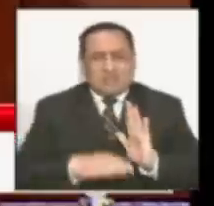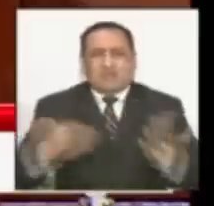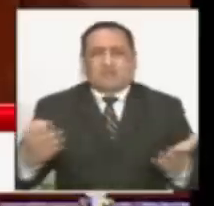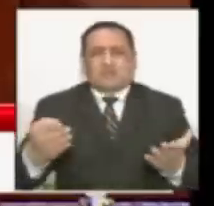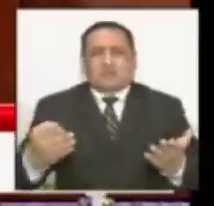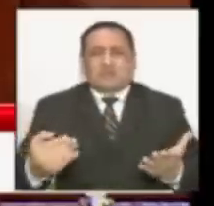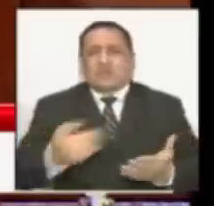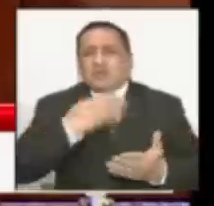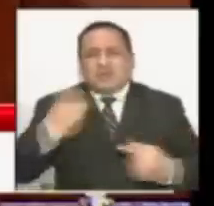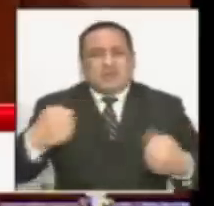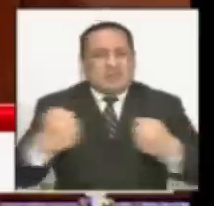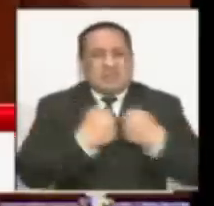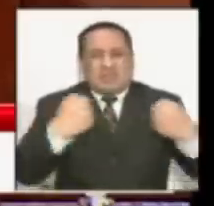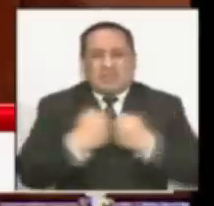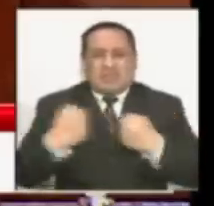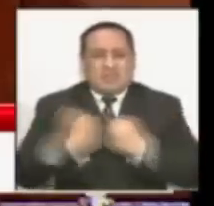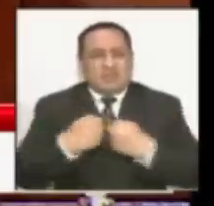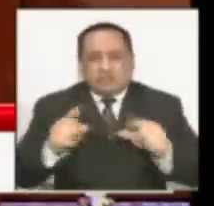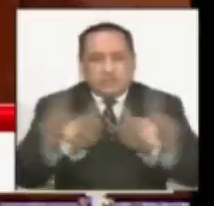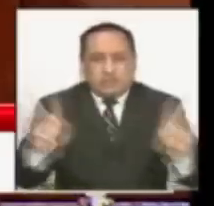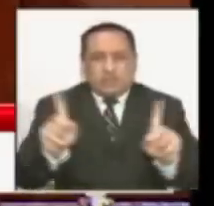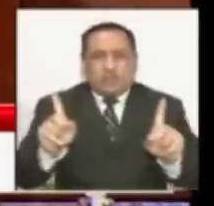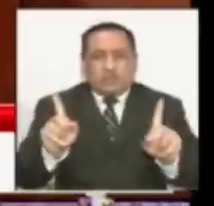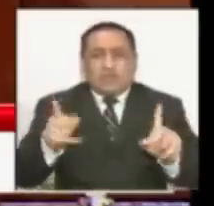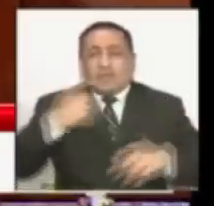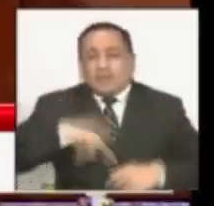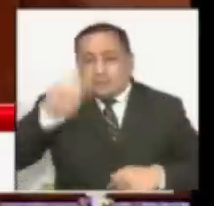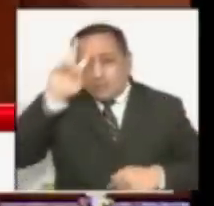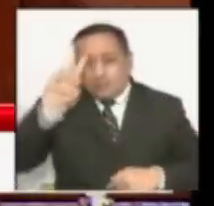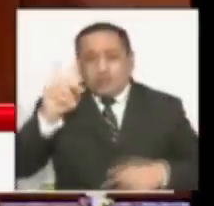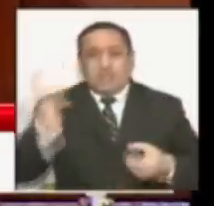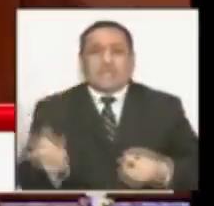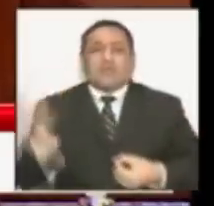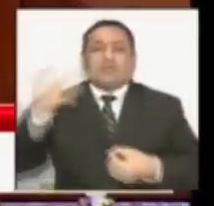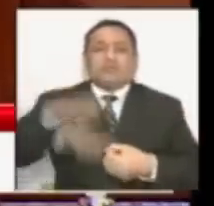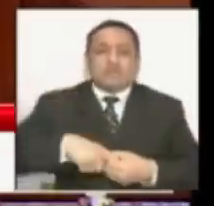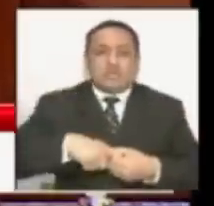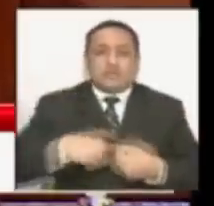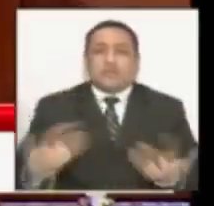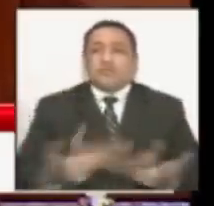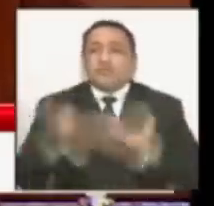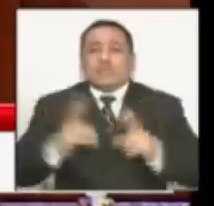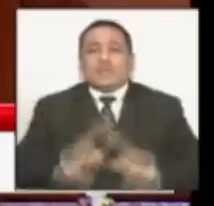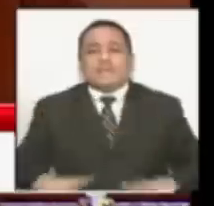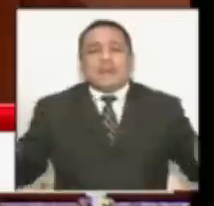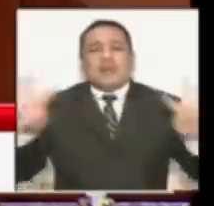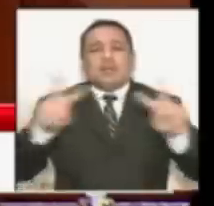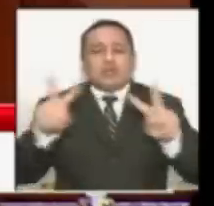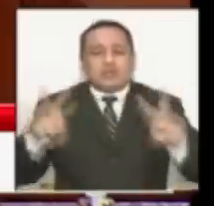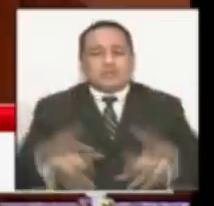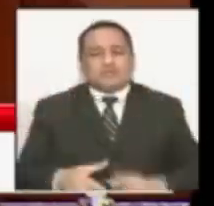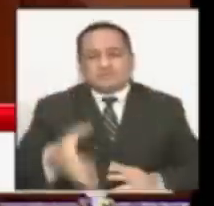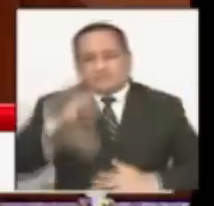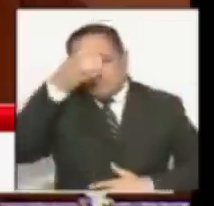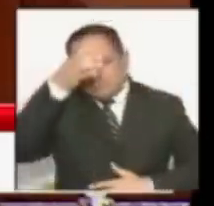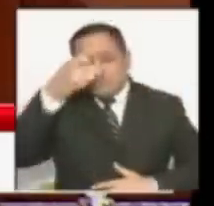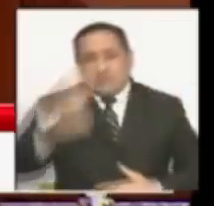problemas, con menos confrontaciones. Un país inclusivo, donde se valoren los talentos y